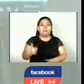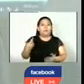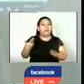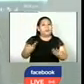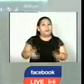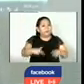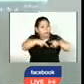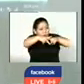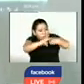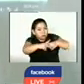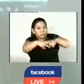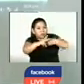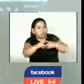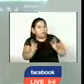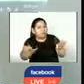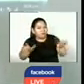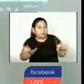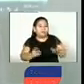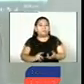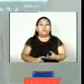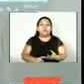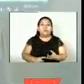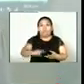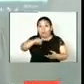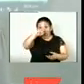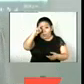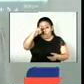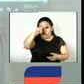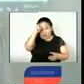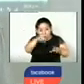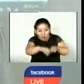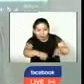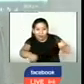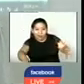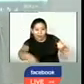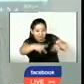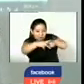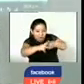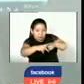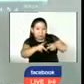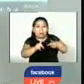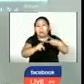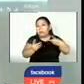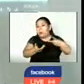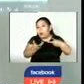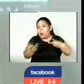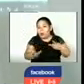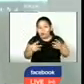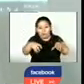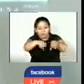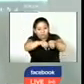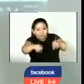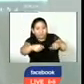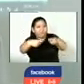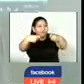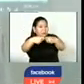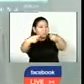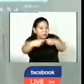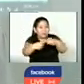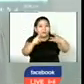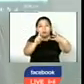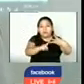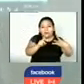consistieron en obras hidráulicas obras eléctricas y